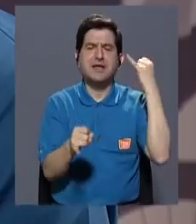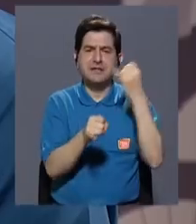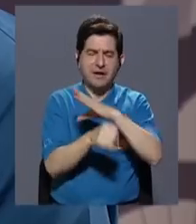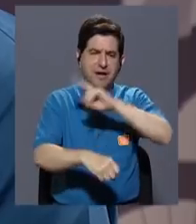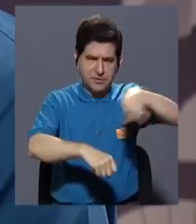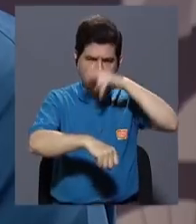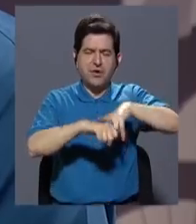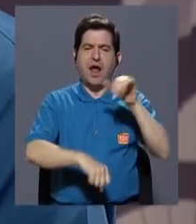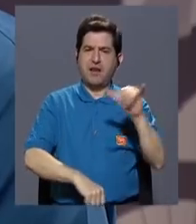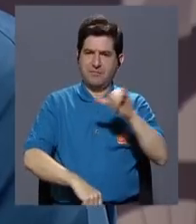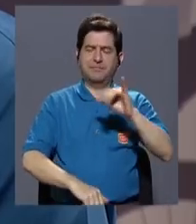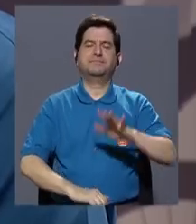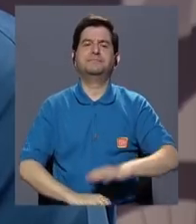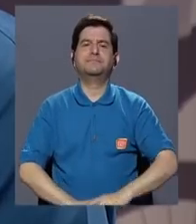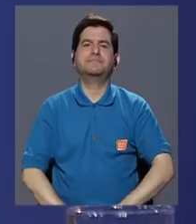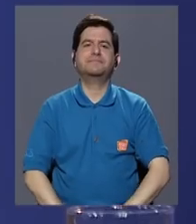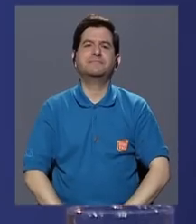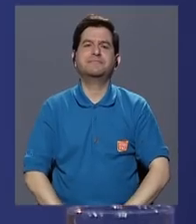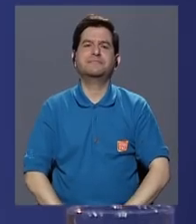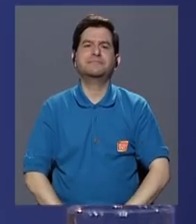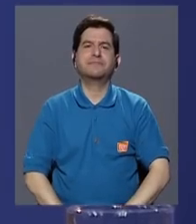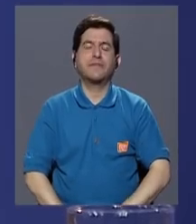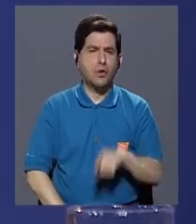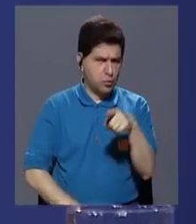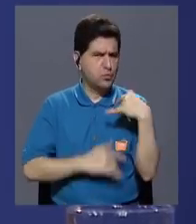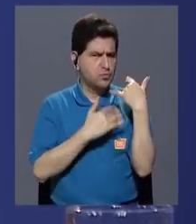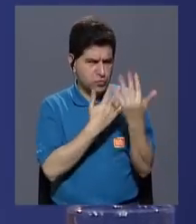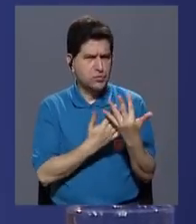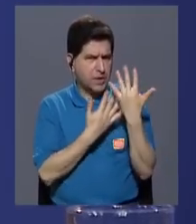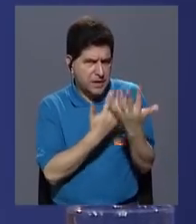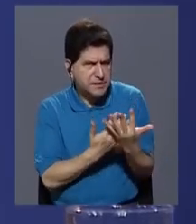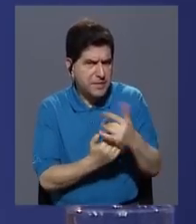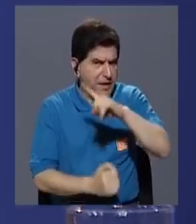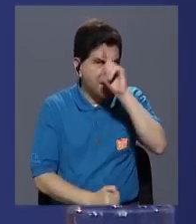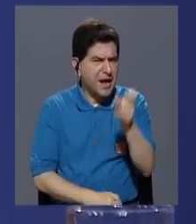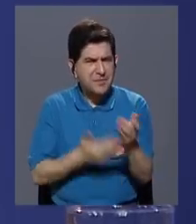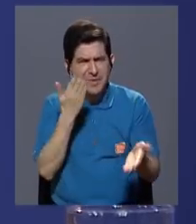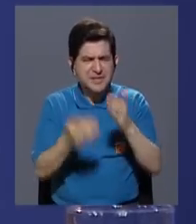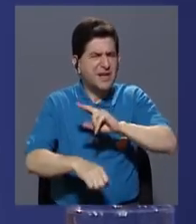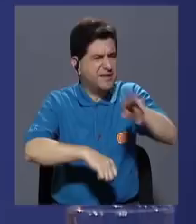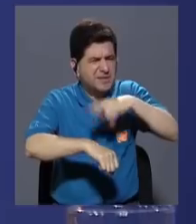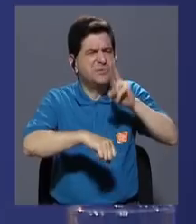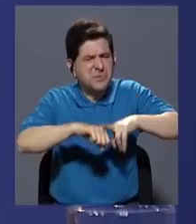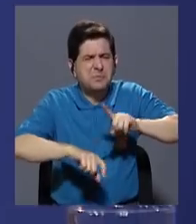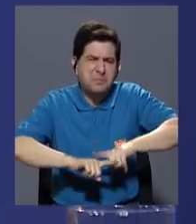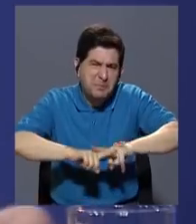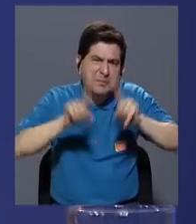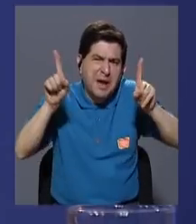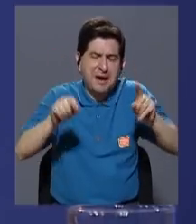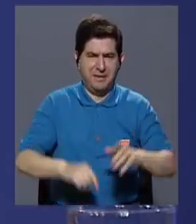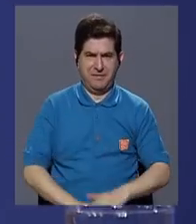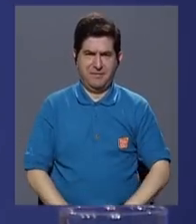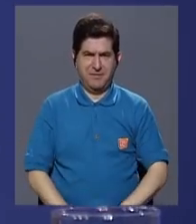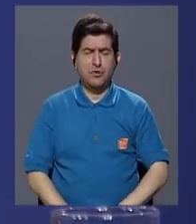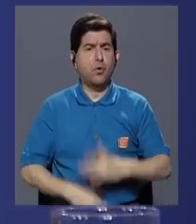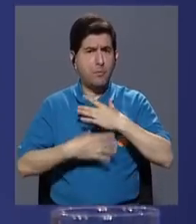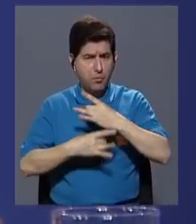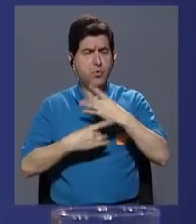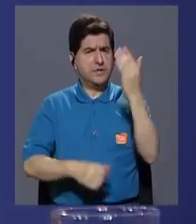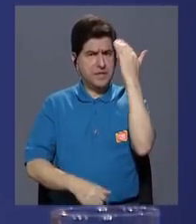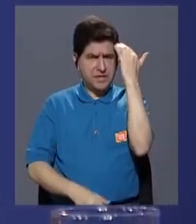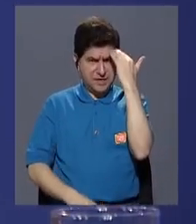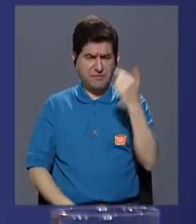internacional y de manera nacional te lo esperabas es una pregunta un poco cliché verdad pero pero